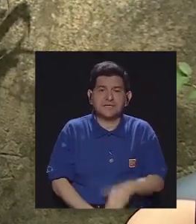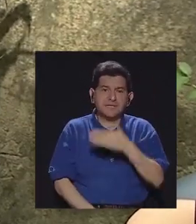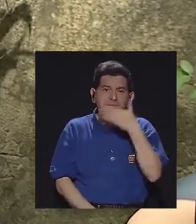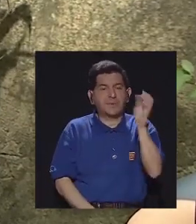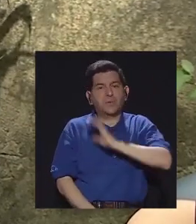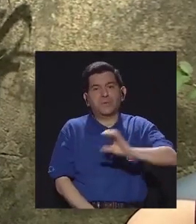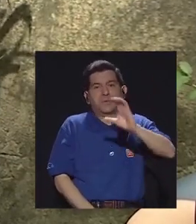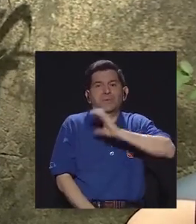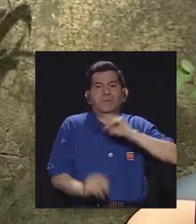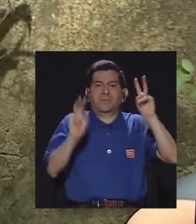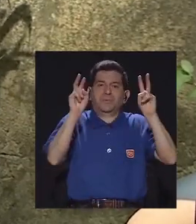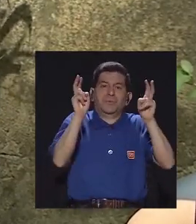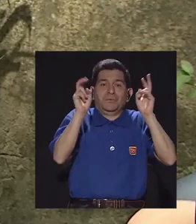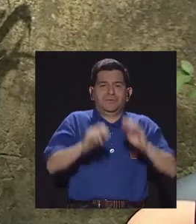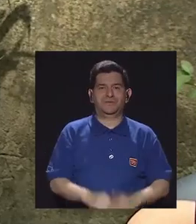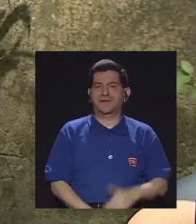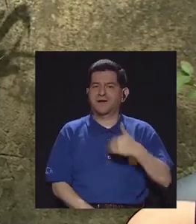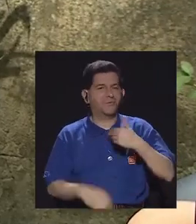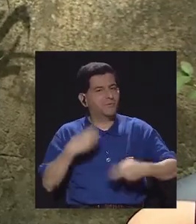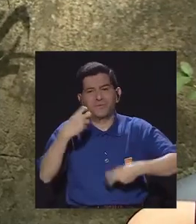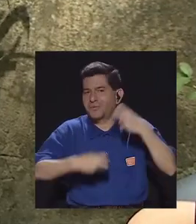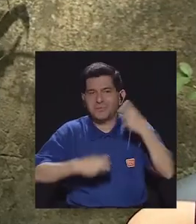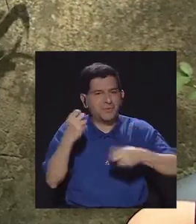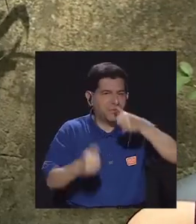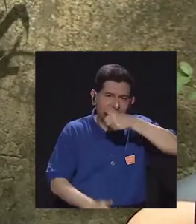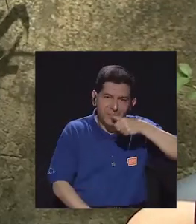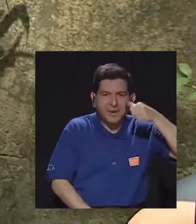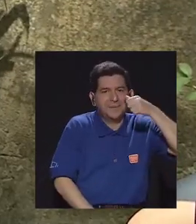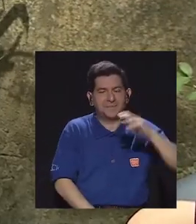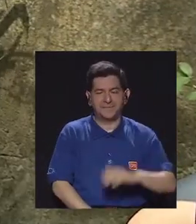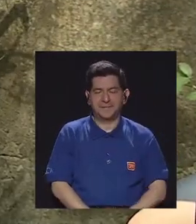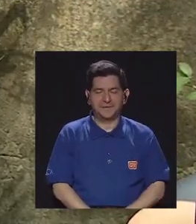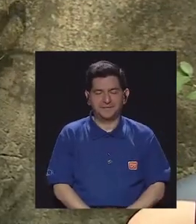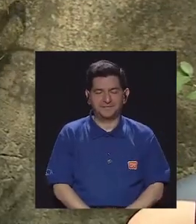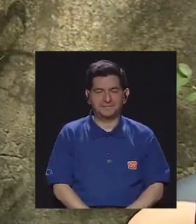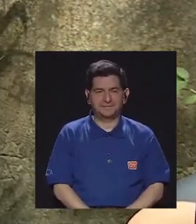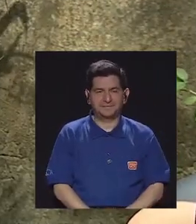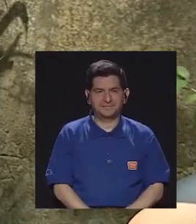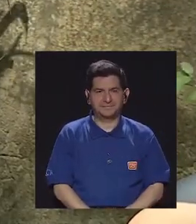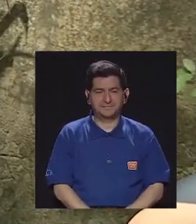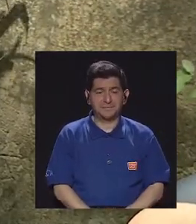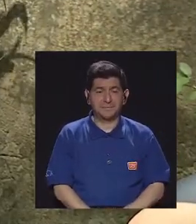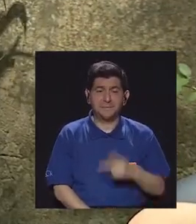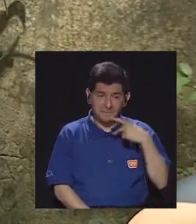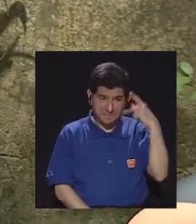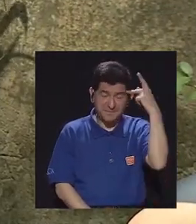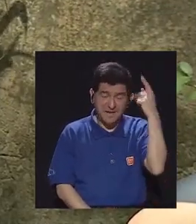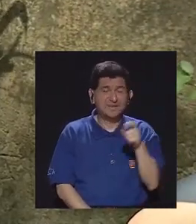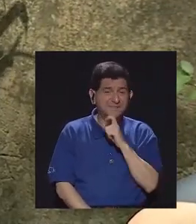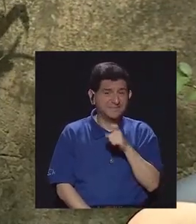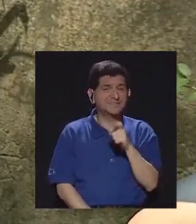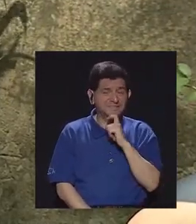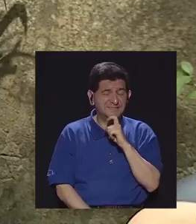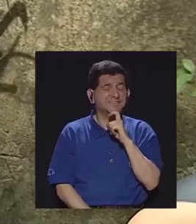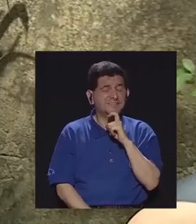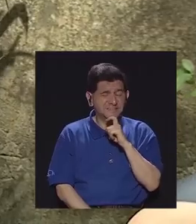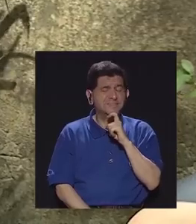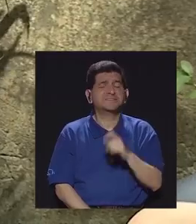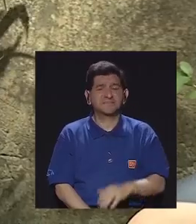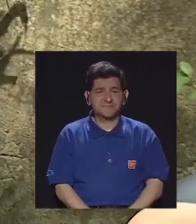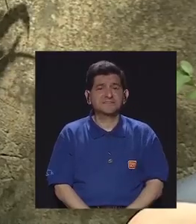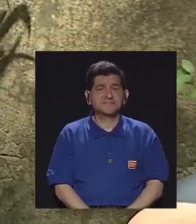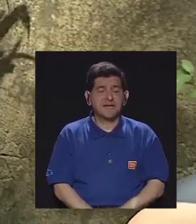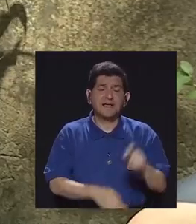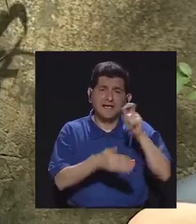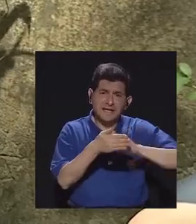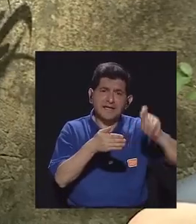mejor portados, por así decirlo, o que no tienen problemas de drogas, ¿verdad? Entonces con los padres nos ha costado un poquito más.